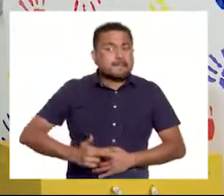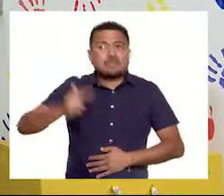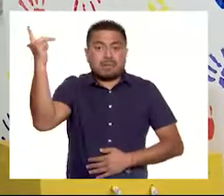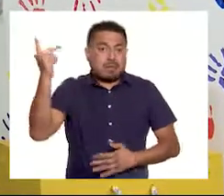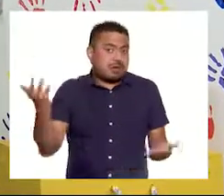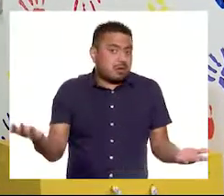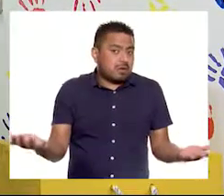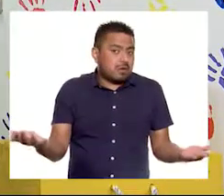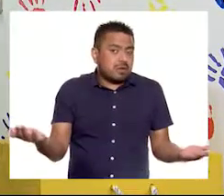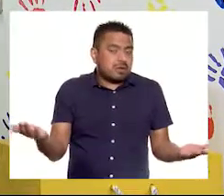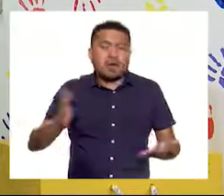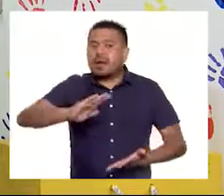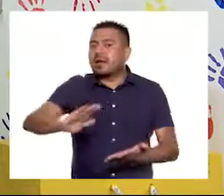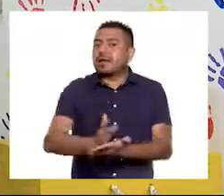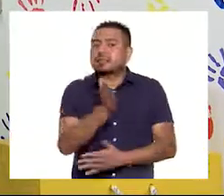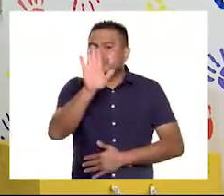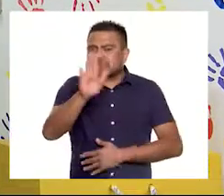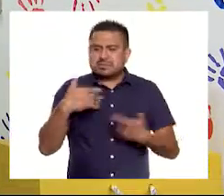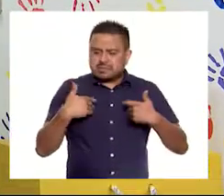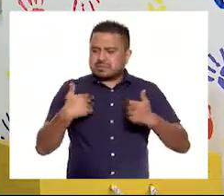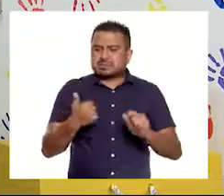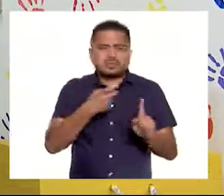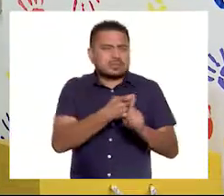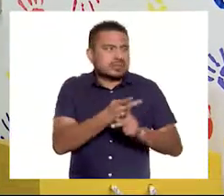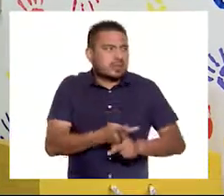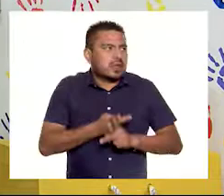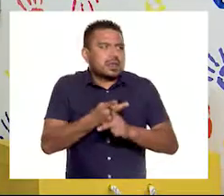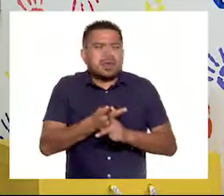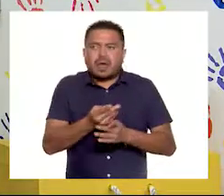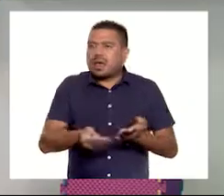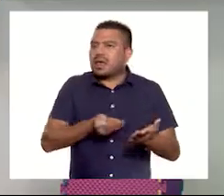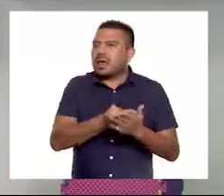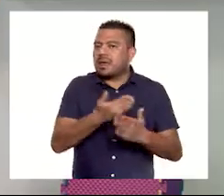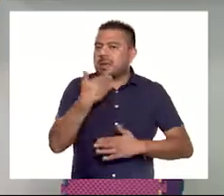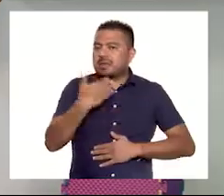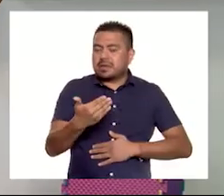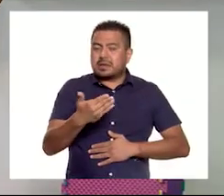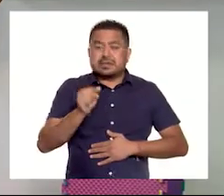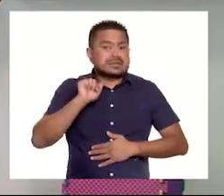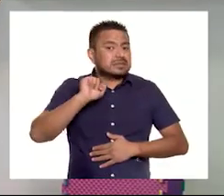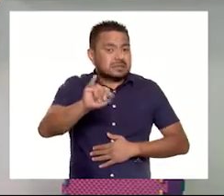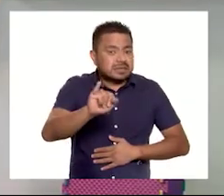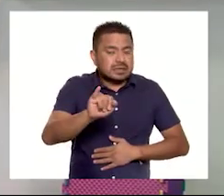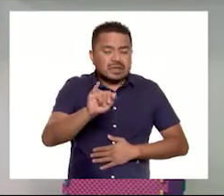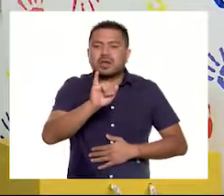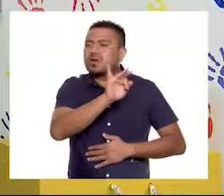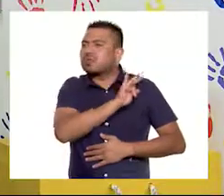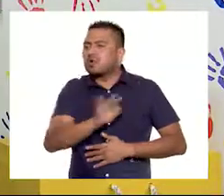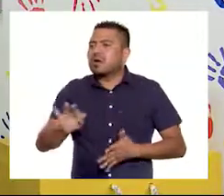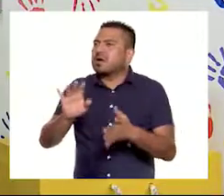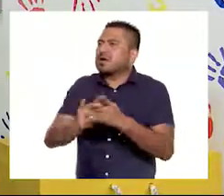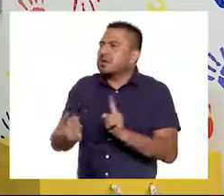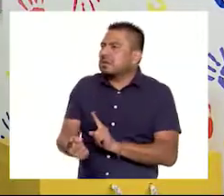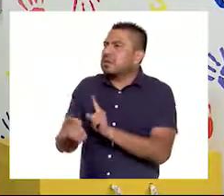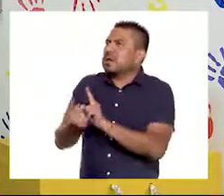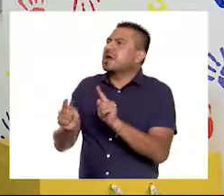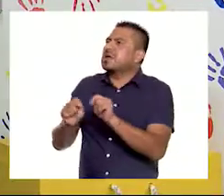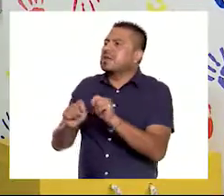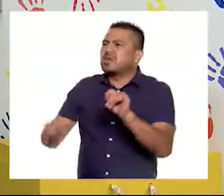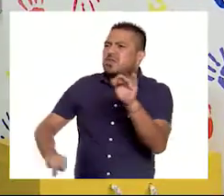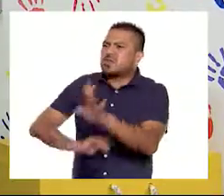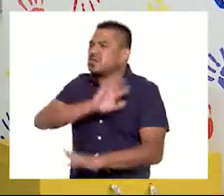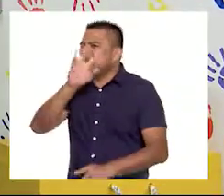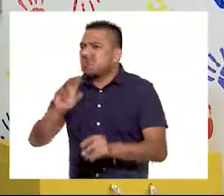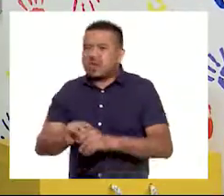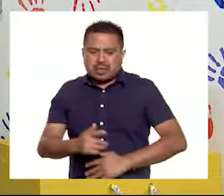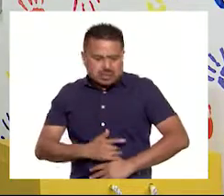¿o no? Sí. Además, entendió que su impaciencia no lo estaba ayudando. Exacto. Sí, y le pudo decir a su tía todo lo que